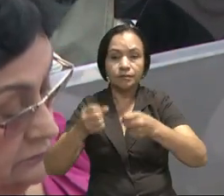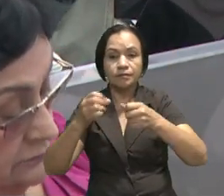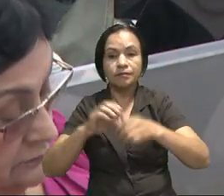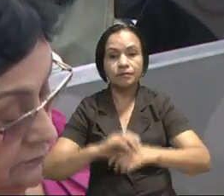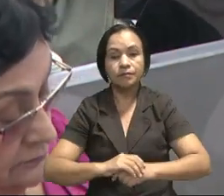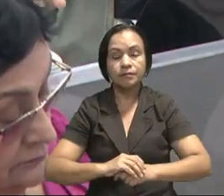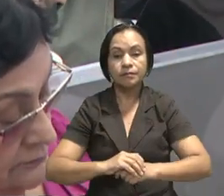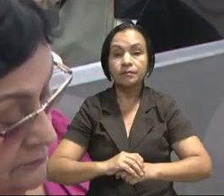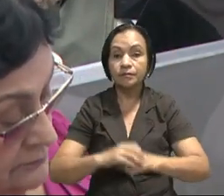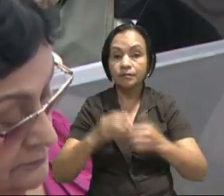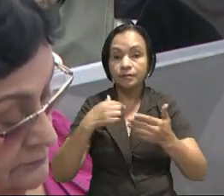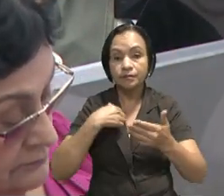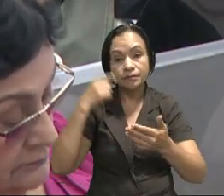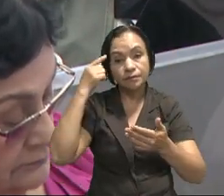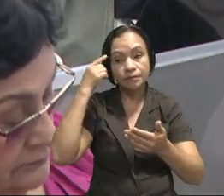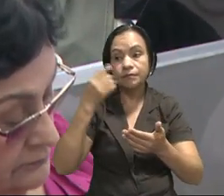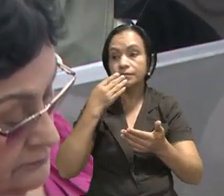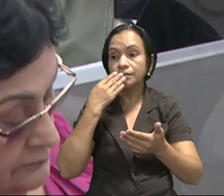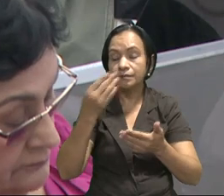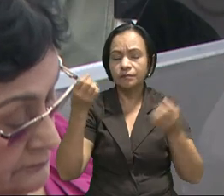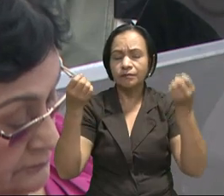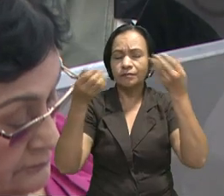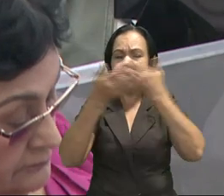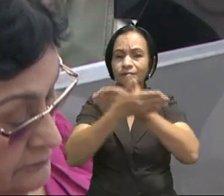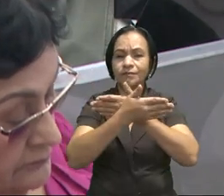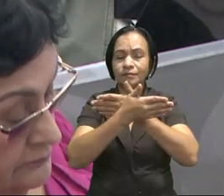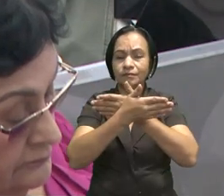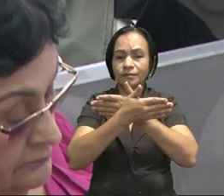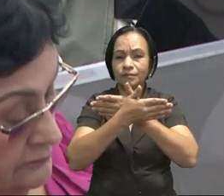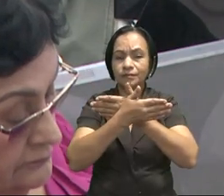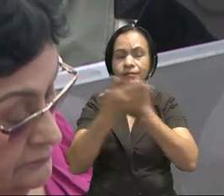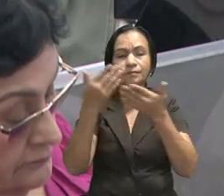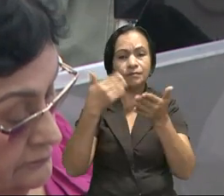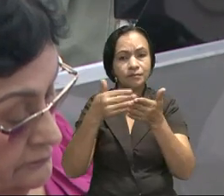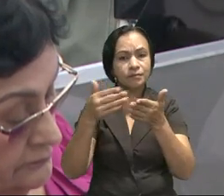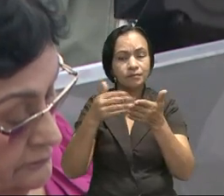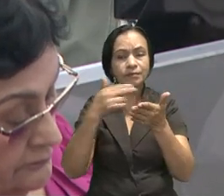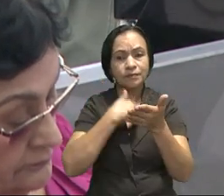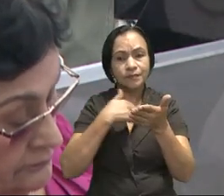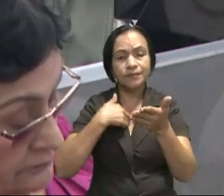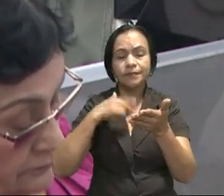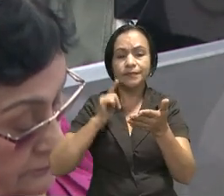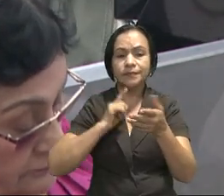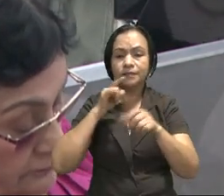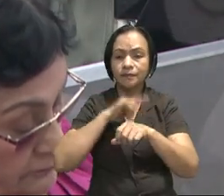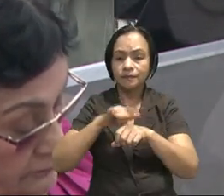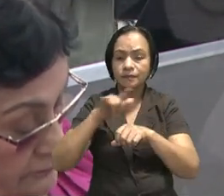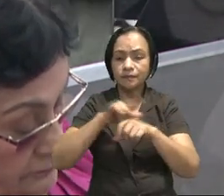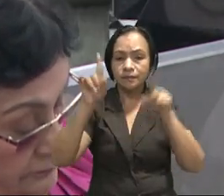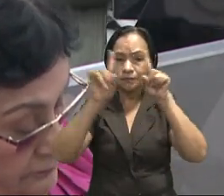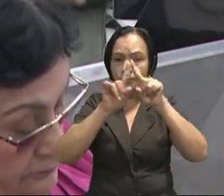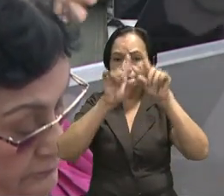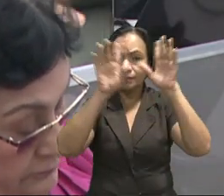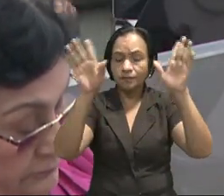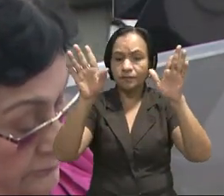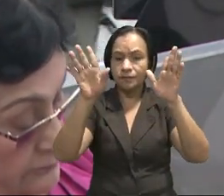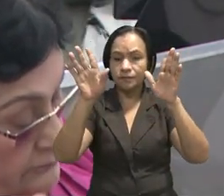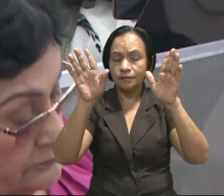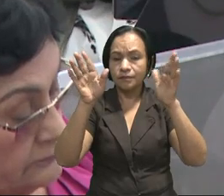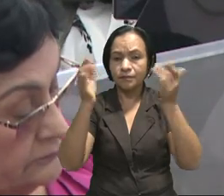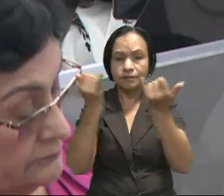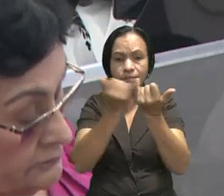hombre. Yo creo de que eso es una confusión de prima fase que se tiene que buscar como aclarar a la